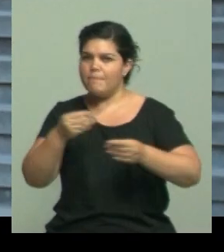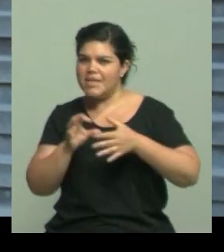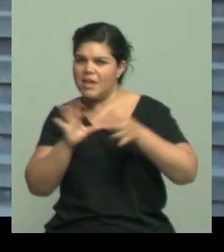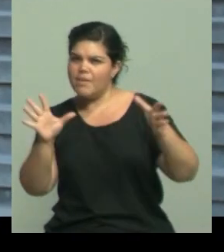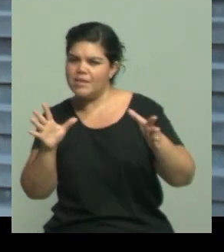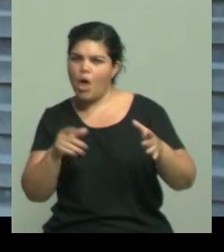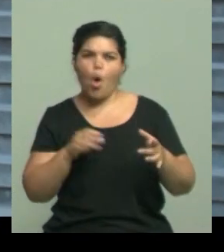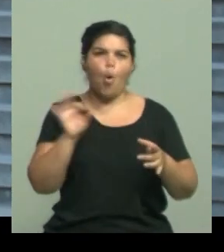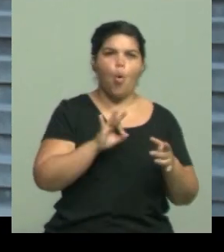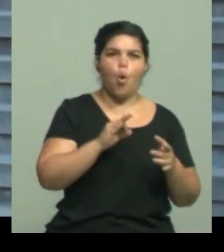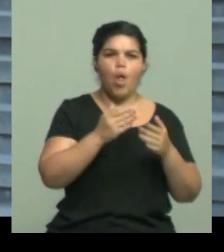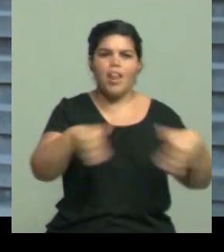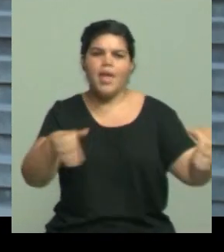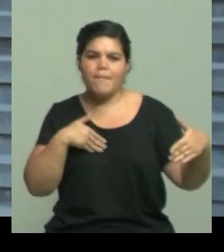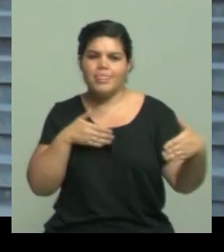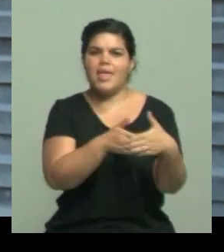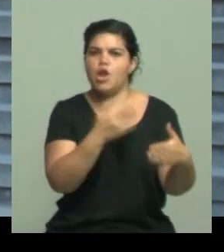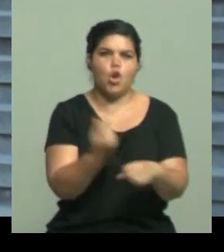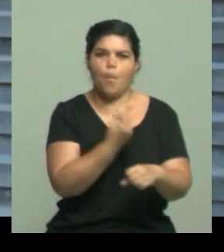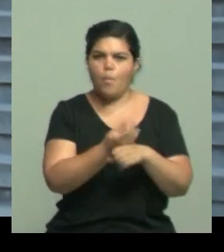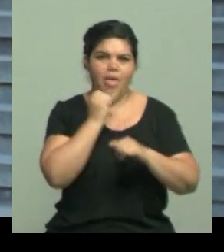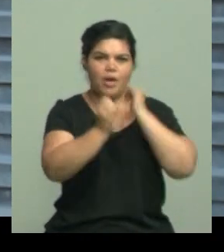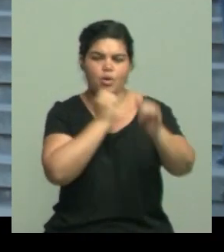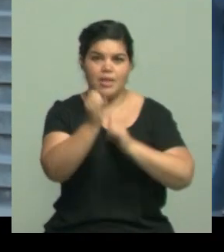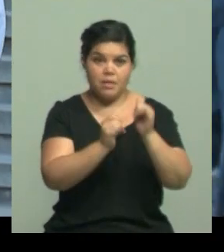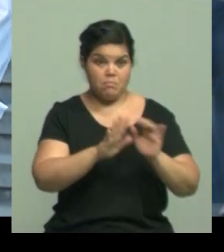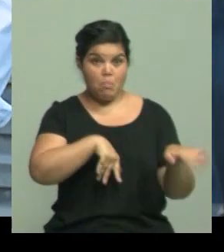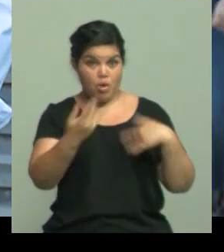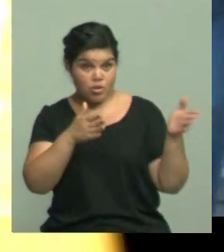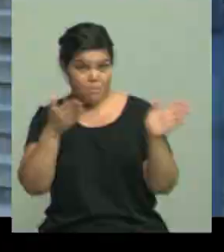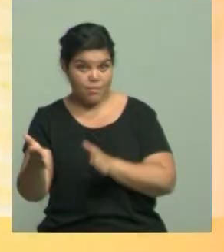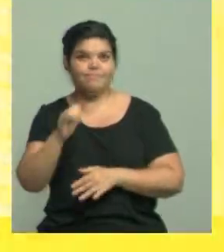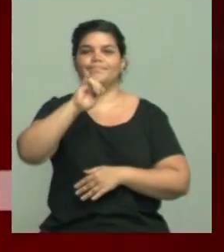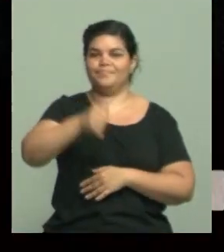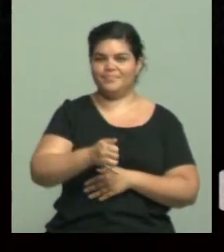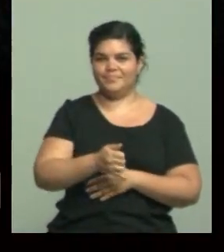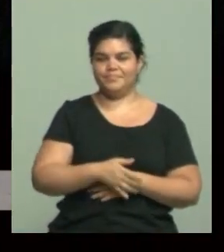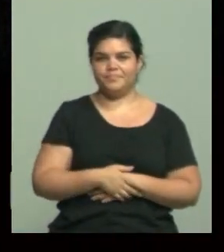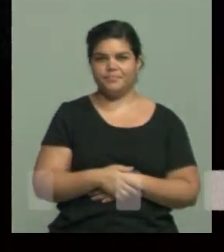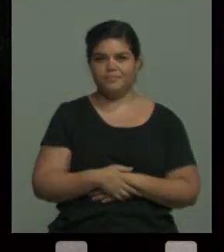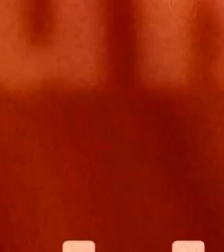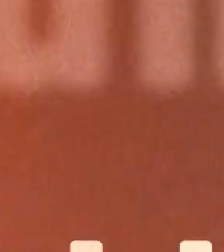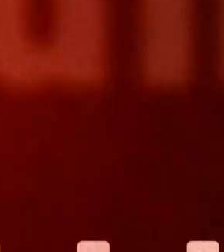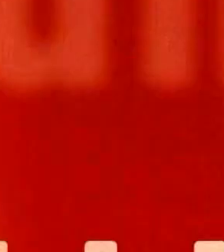empresa, y qué pasa con la censura, ¿te parece? Sí, cómo no. ¿Para el próximo bloque? Dale. Muy bien.